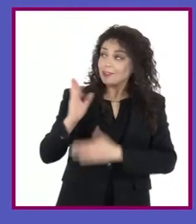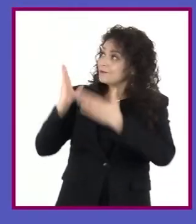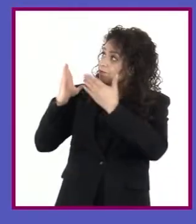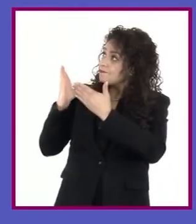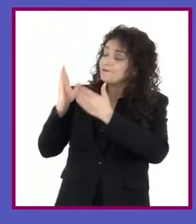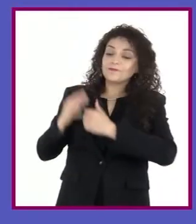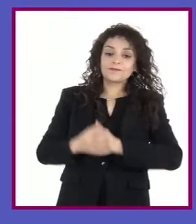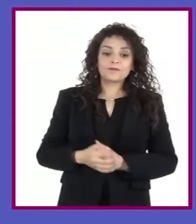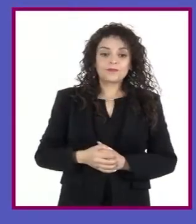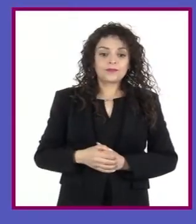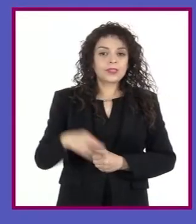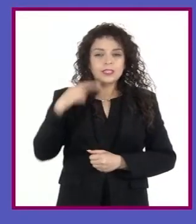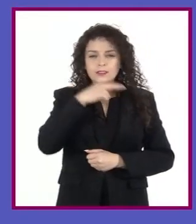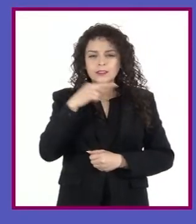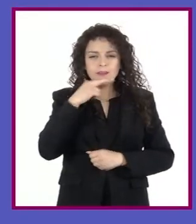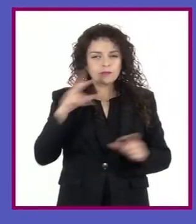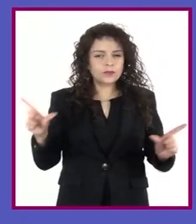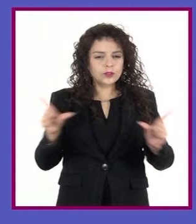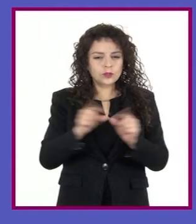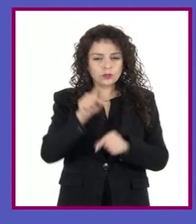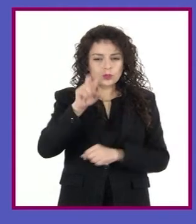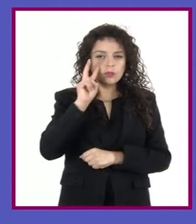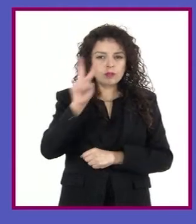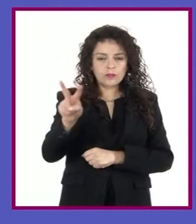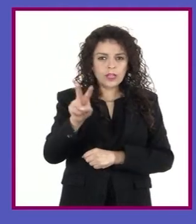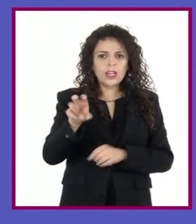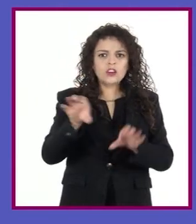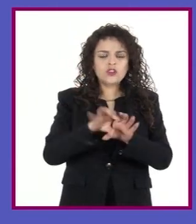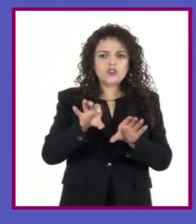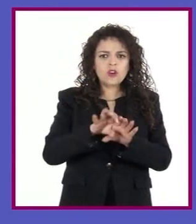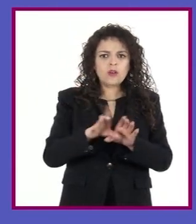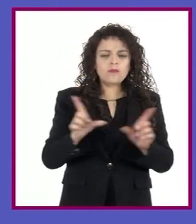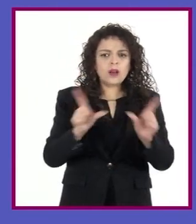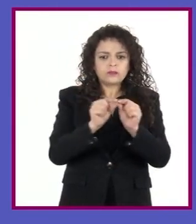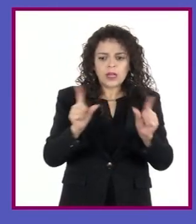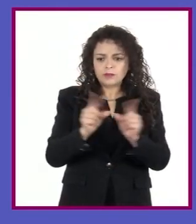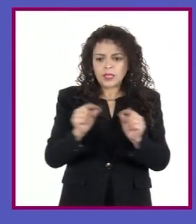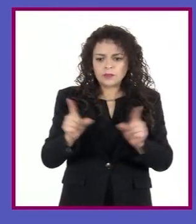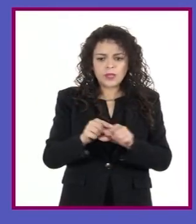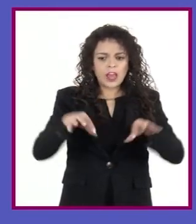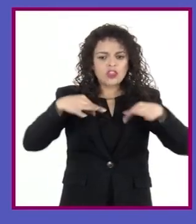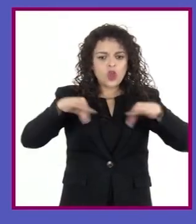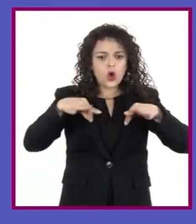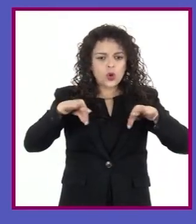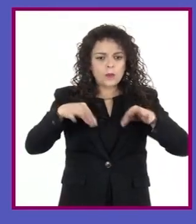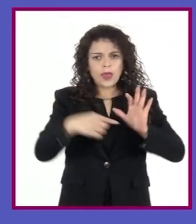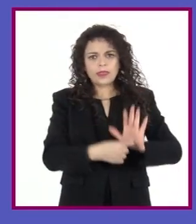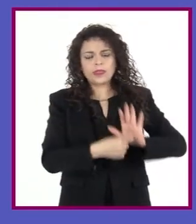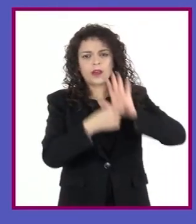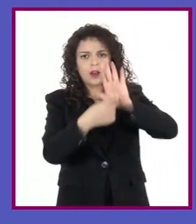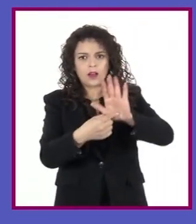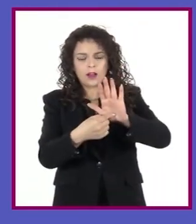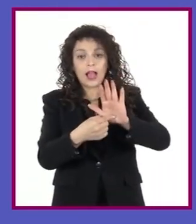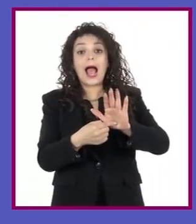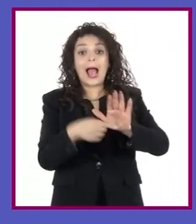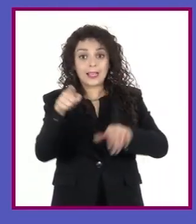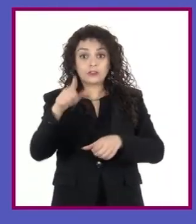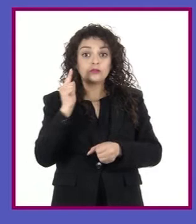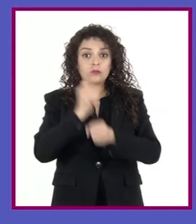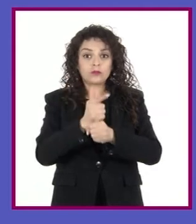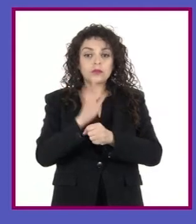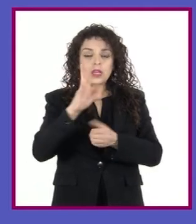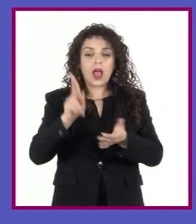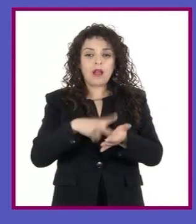Observen rápidamente en cada fuente cómo se presenta cada documento y se darán cuenta que los ha usado